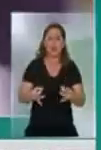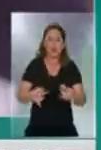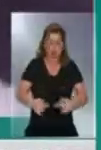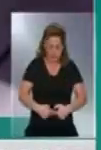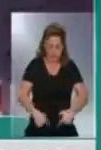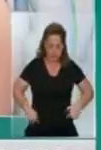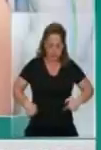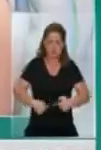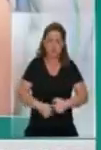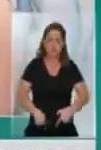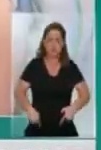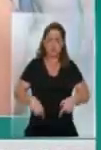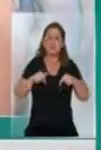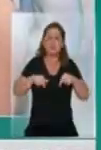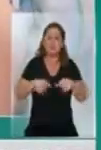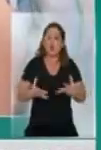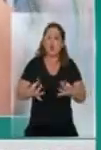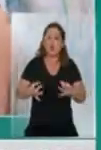gastrointestinales.